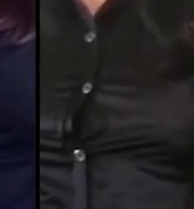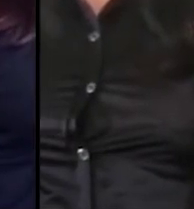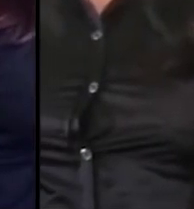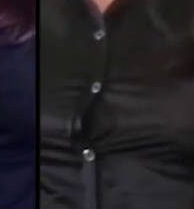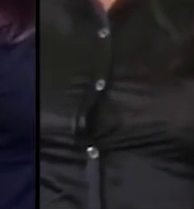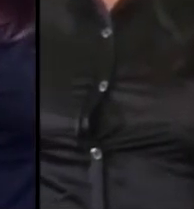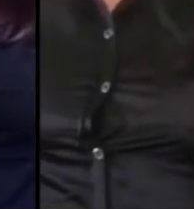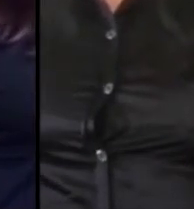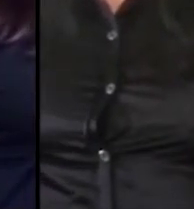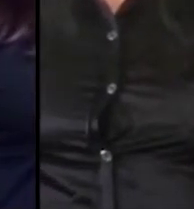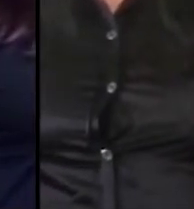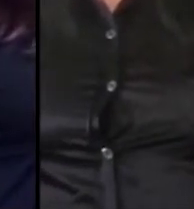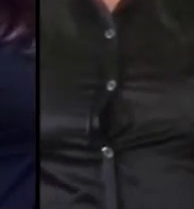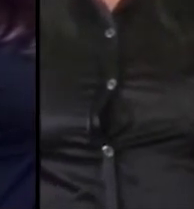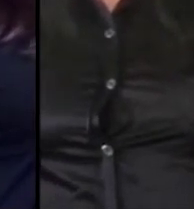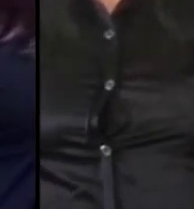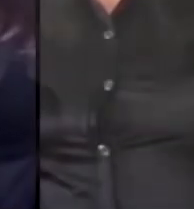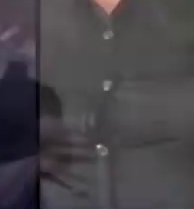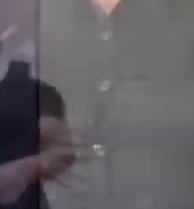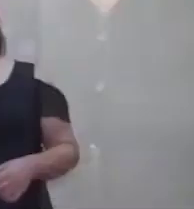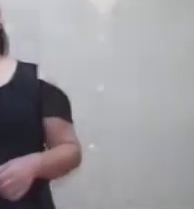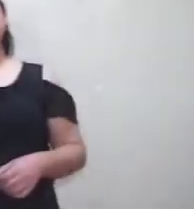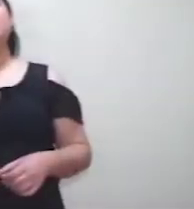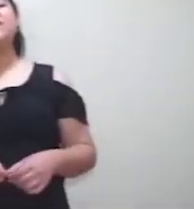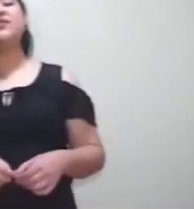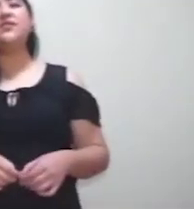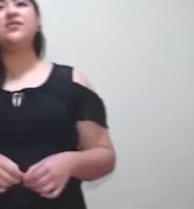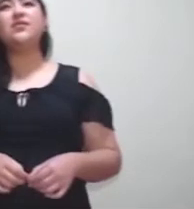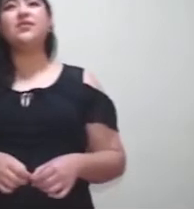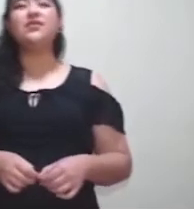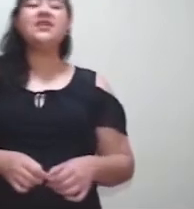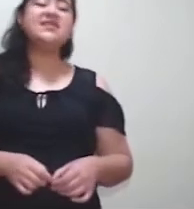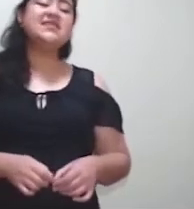sí en el cielo